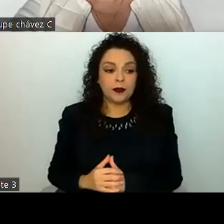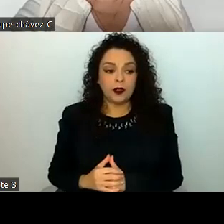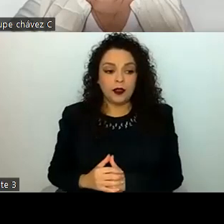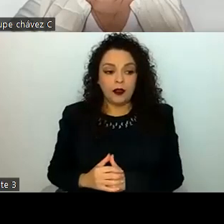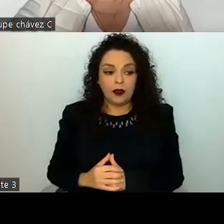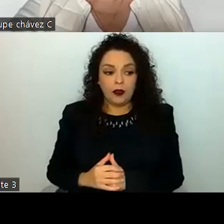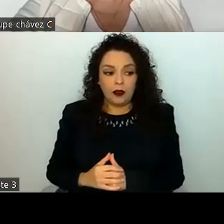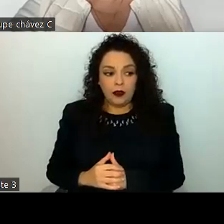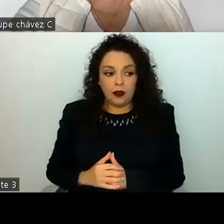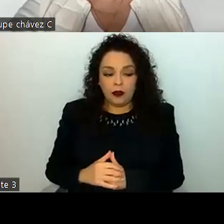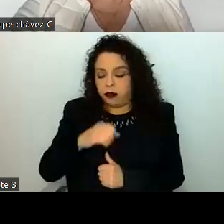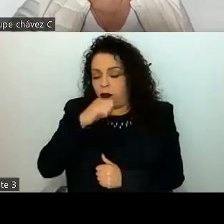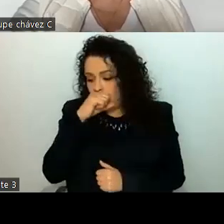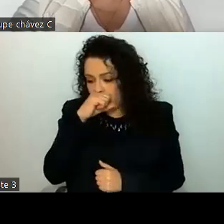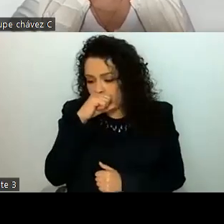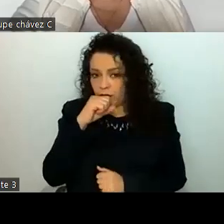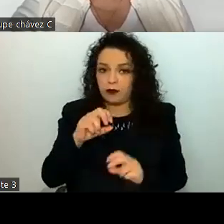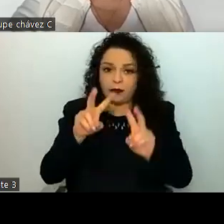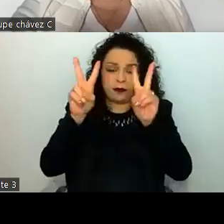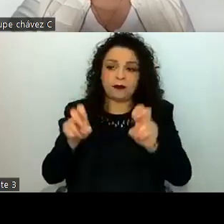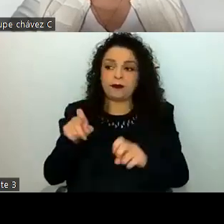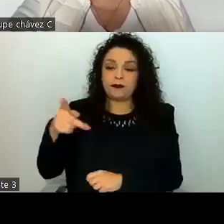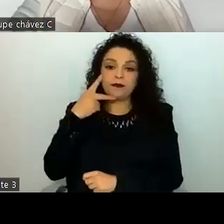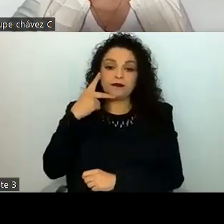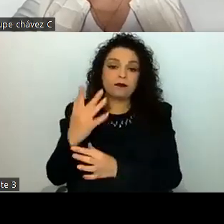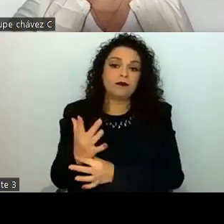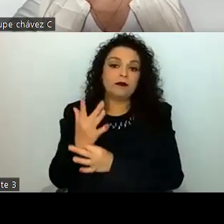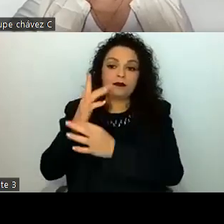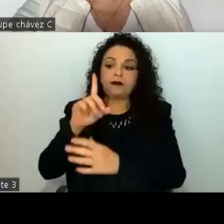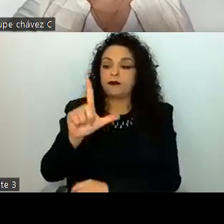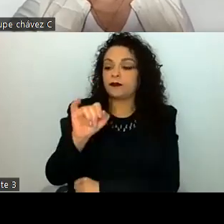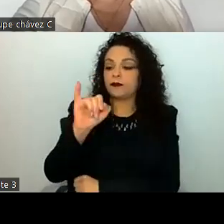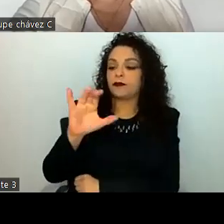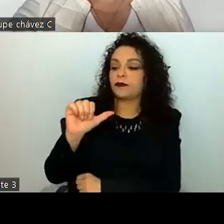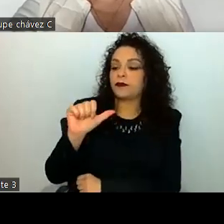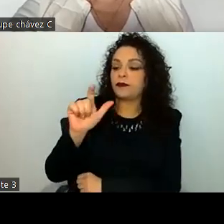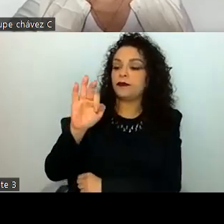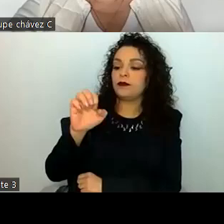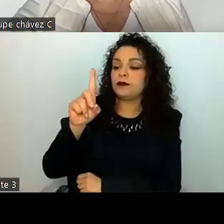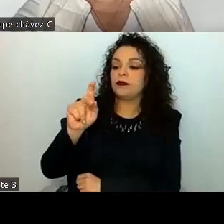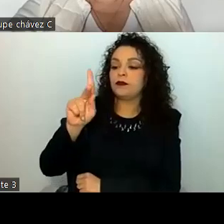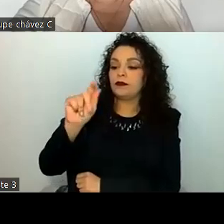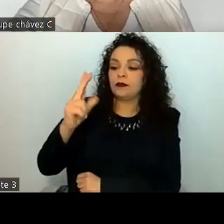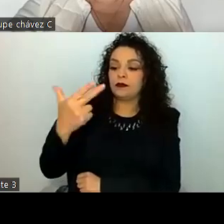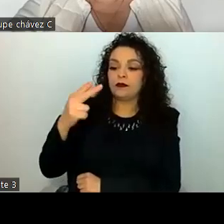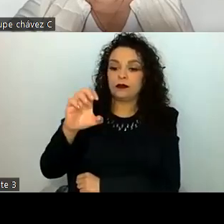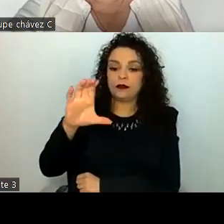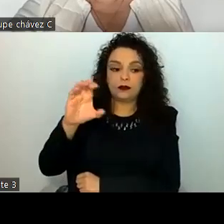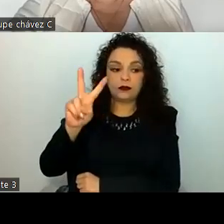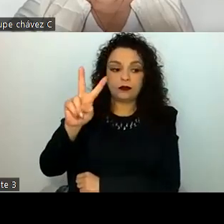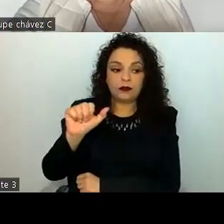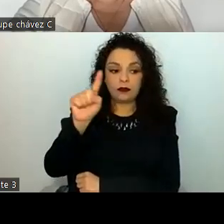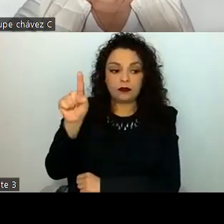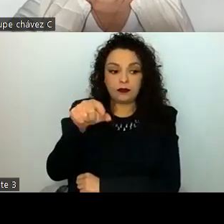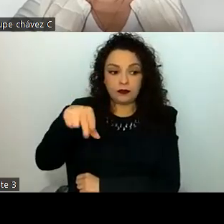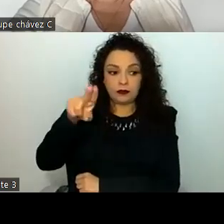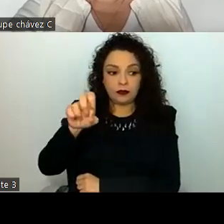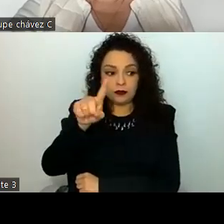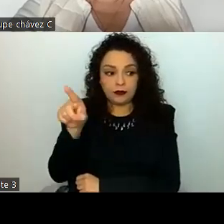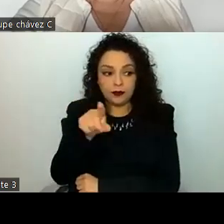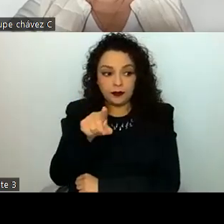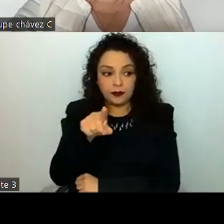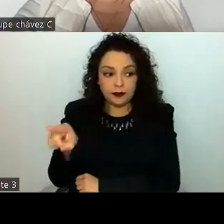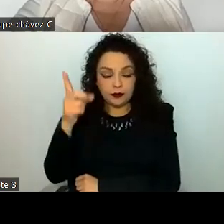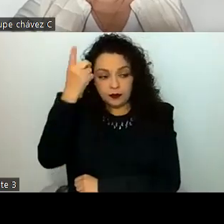En relación a los comentarios hechos por el licenciado Alfredo Pacheco Vázquez, ¿es así? Director General Nacional de